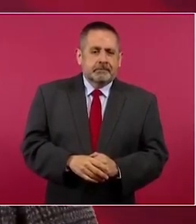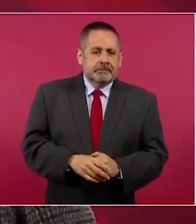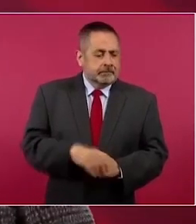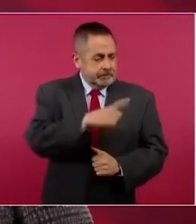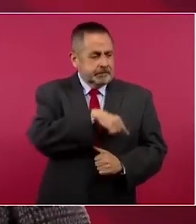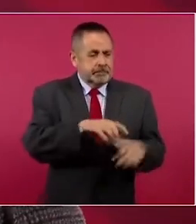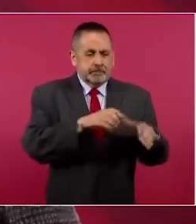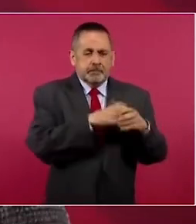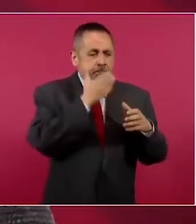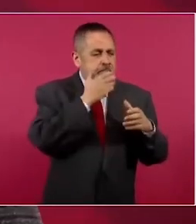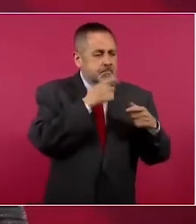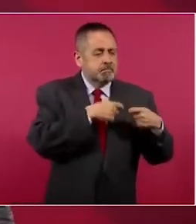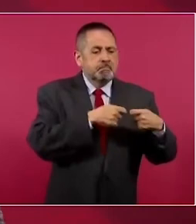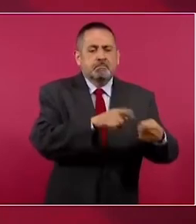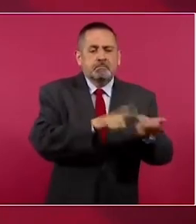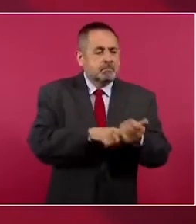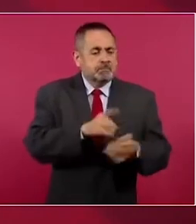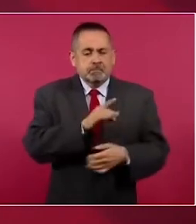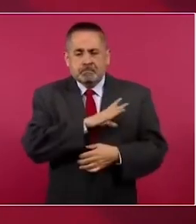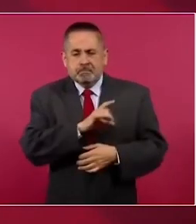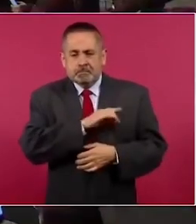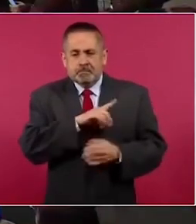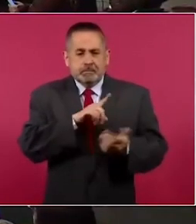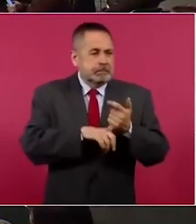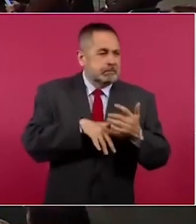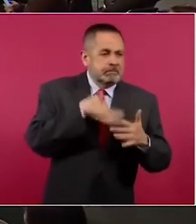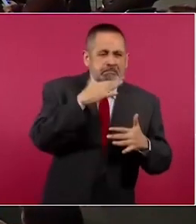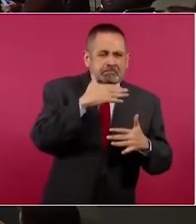los del conservadurismo y sobre todo los tranzas,